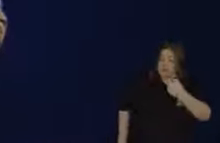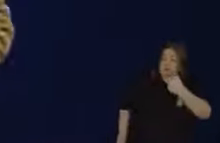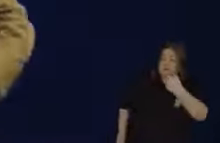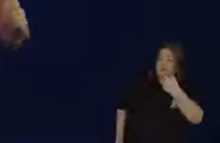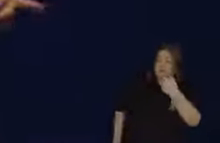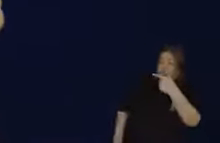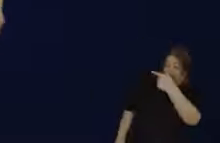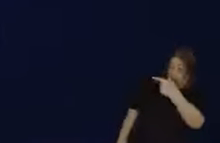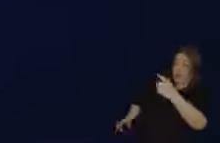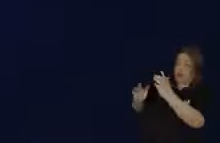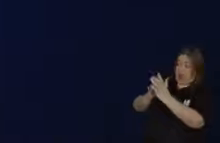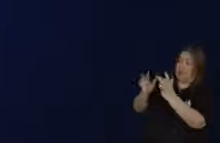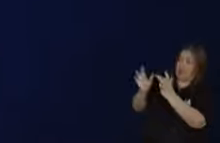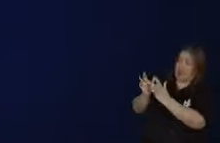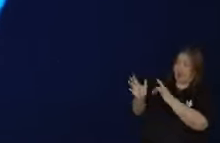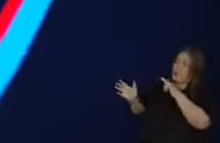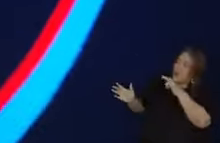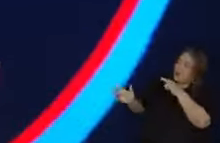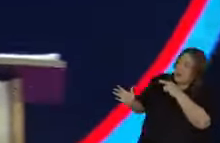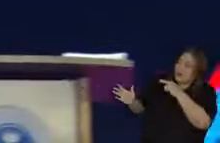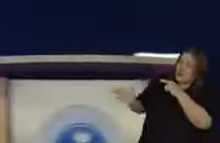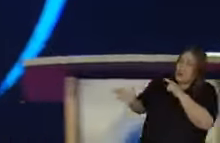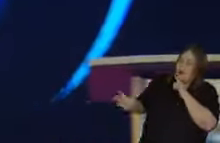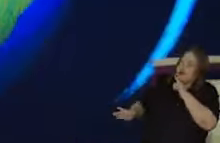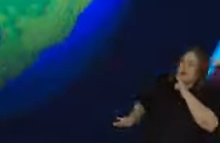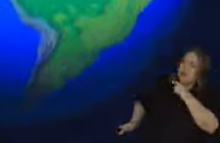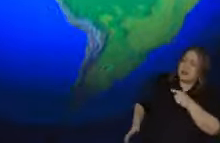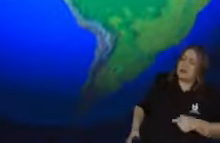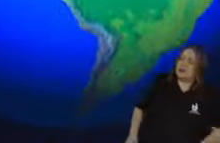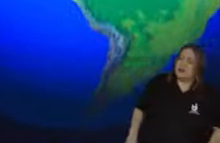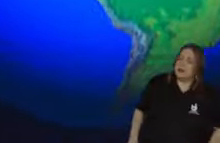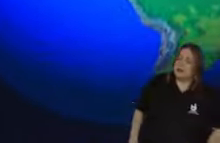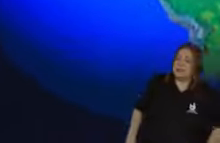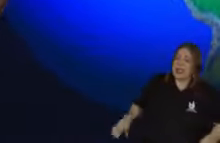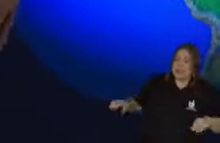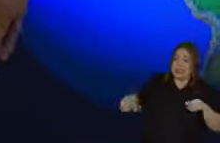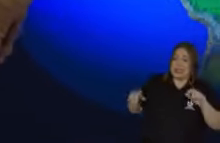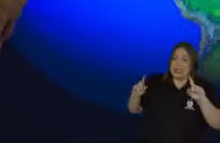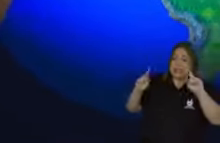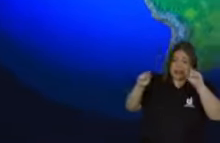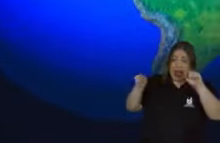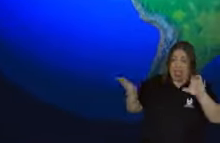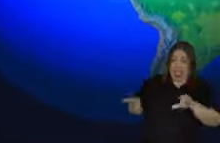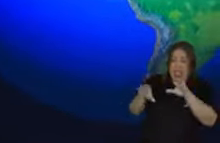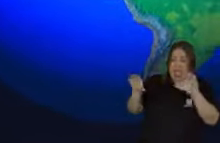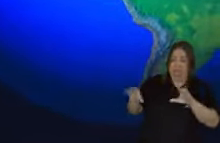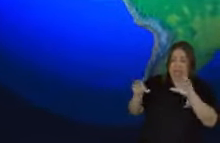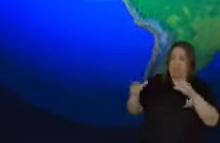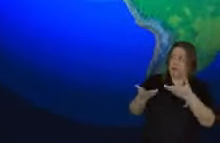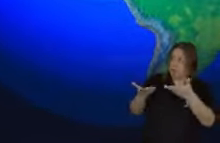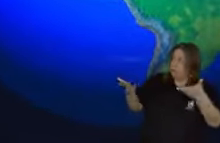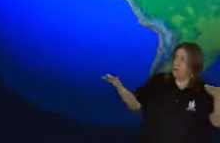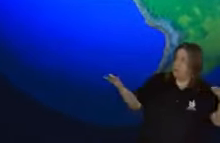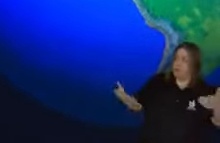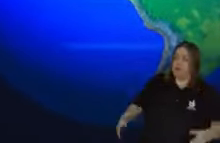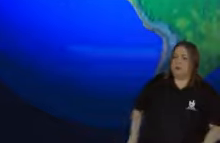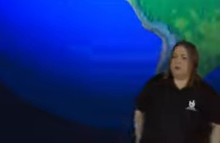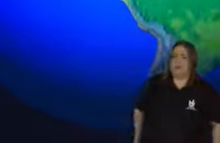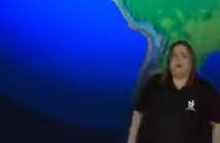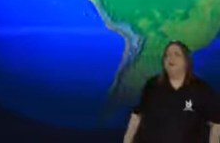Dios, transforma las piedras en pan. Si eres el Hijo de Dios, vamos, lánzate del símbolo mayor de